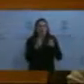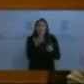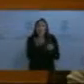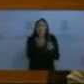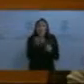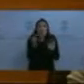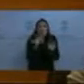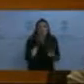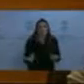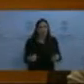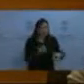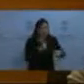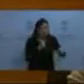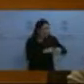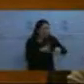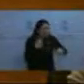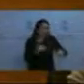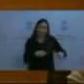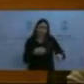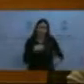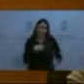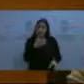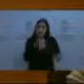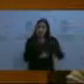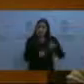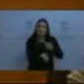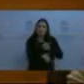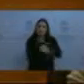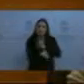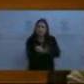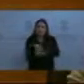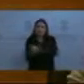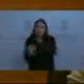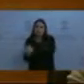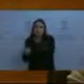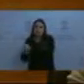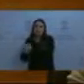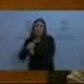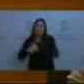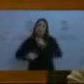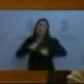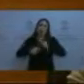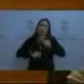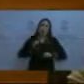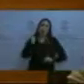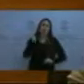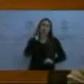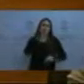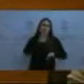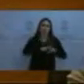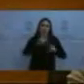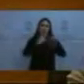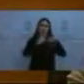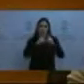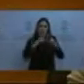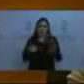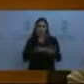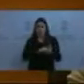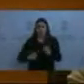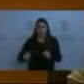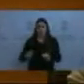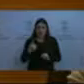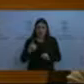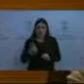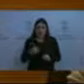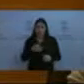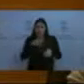No pierda el tiempo, porque vendrán más problemas y los problemas traerán graves consecuencias para los asturianos más necesitados. La actualidad